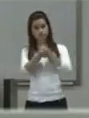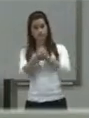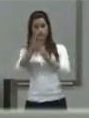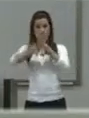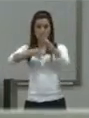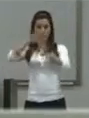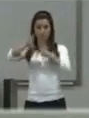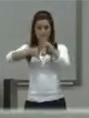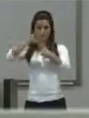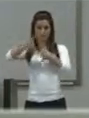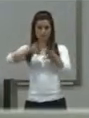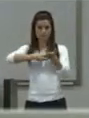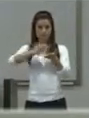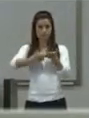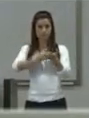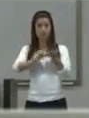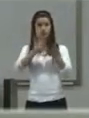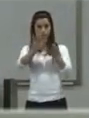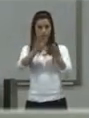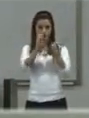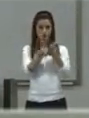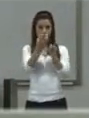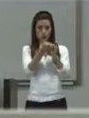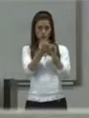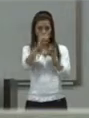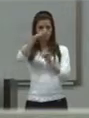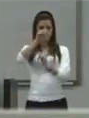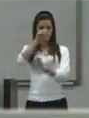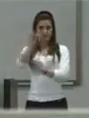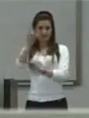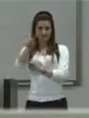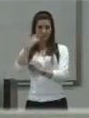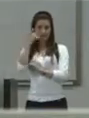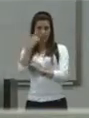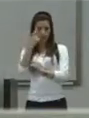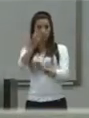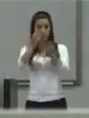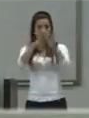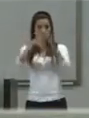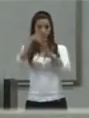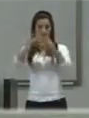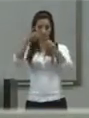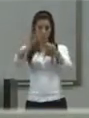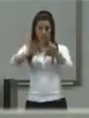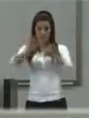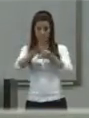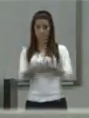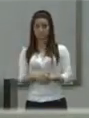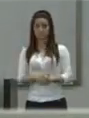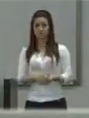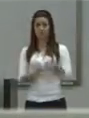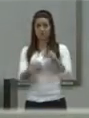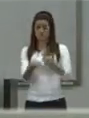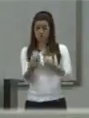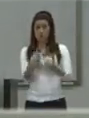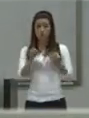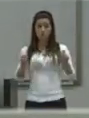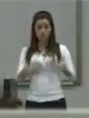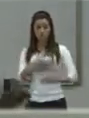YouTube de país entonces hay algunas preguntas sobre el procedimiento de la interdicción sí